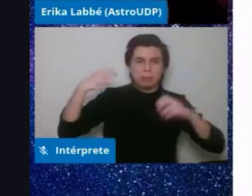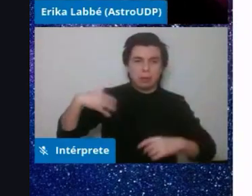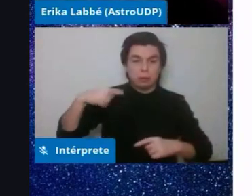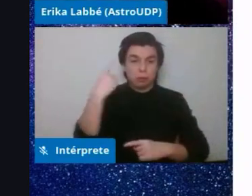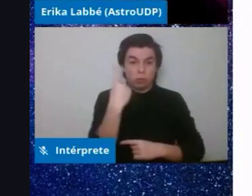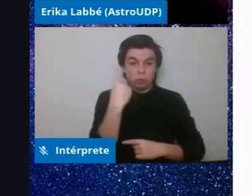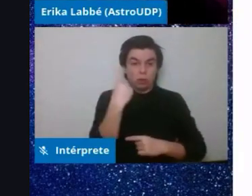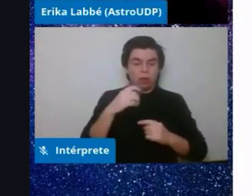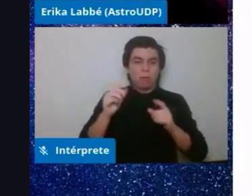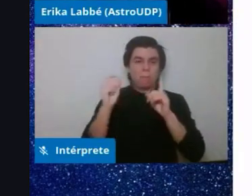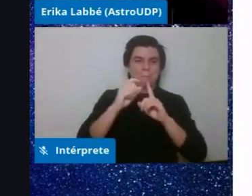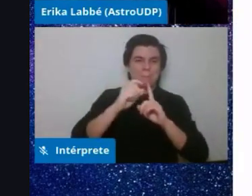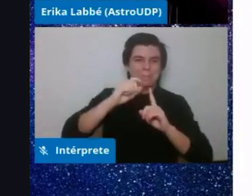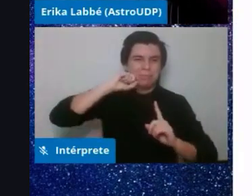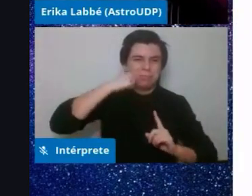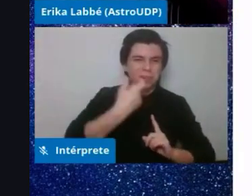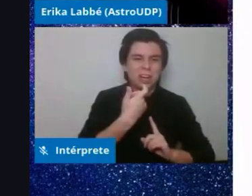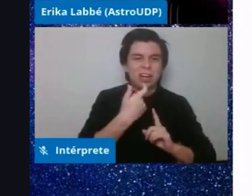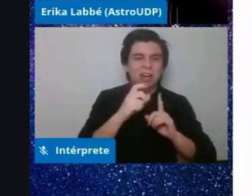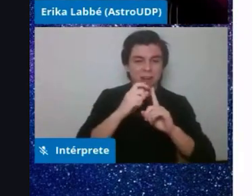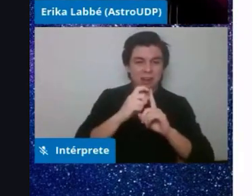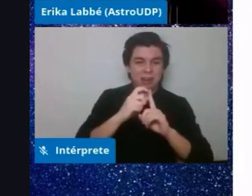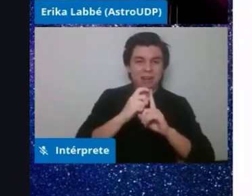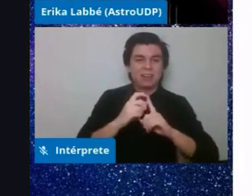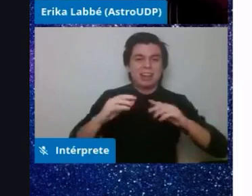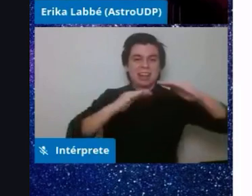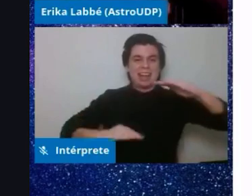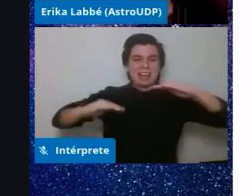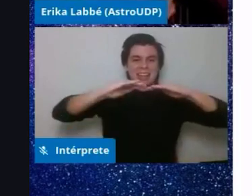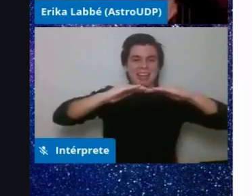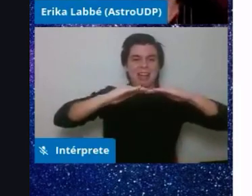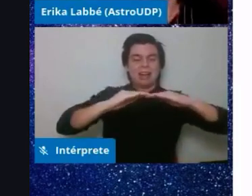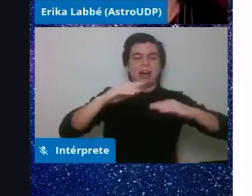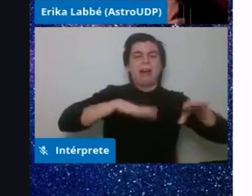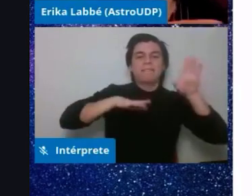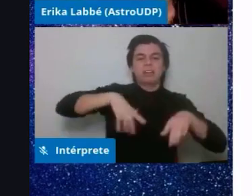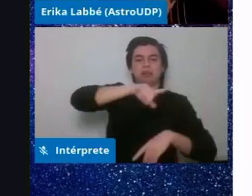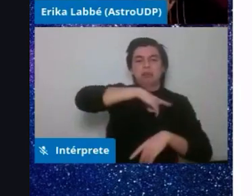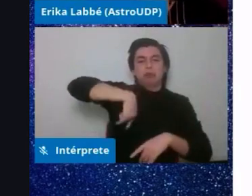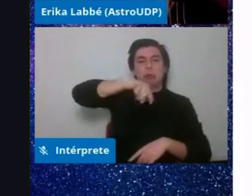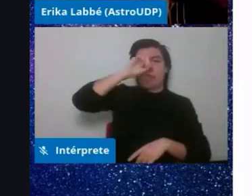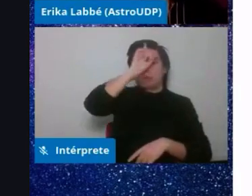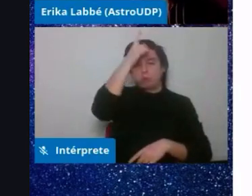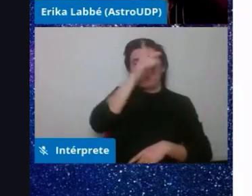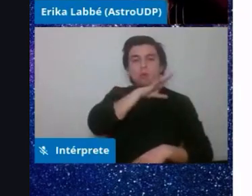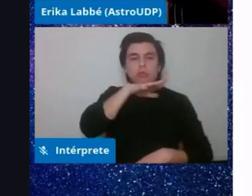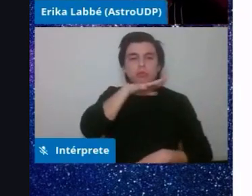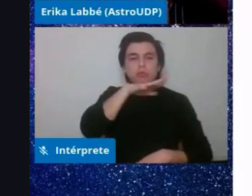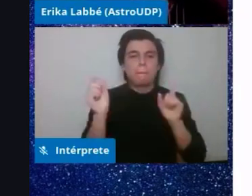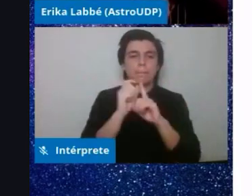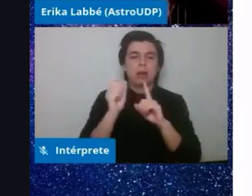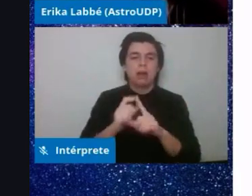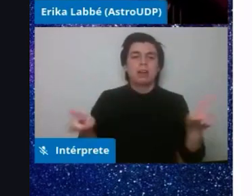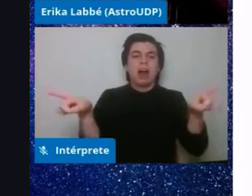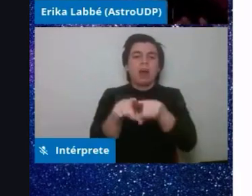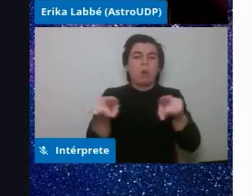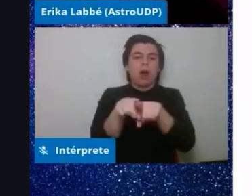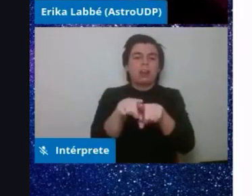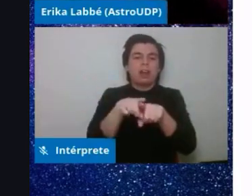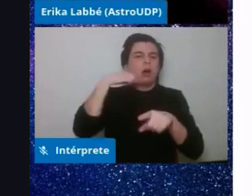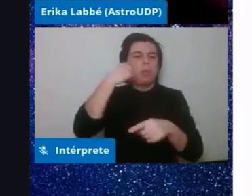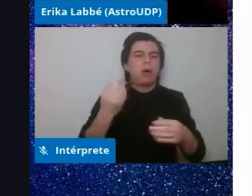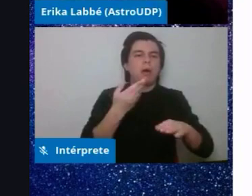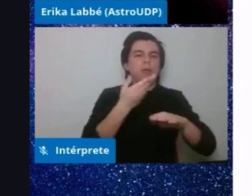equidad, que normalmente uno utiliza la palabra igualdad para pedir así como que todo sea igual para todos, pero